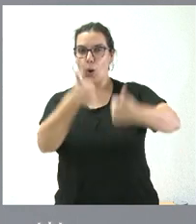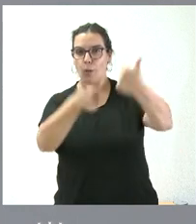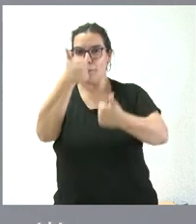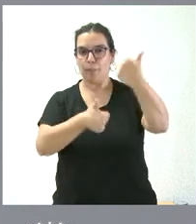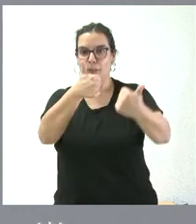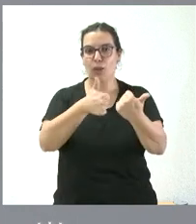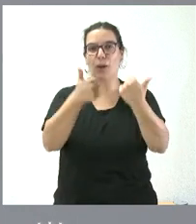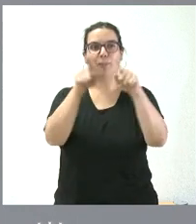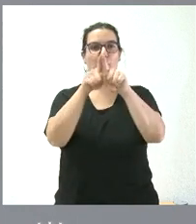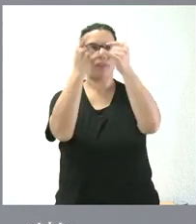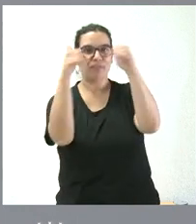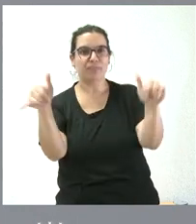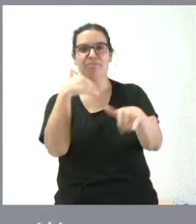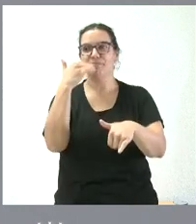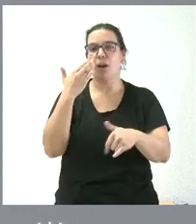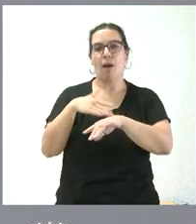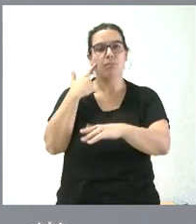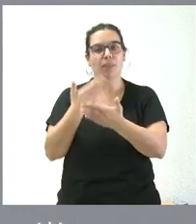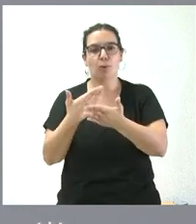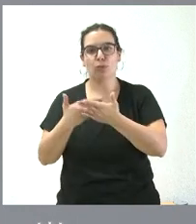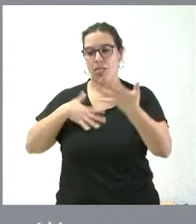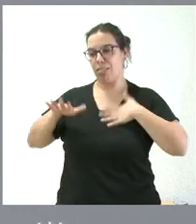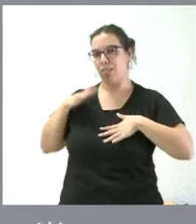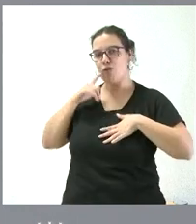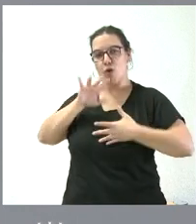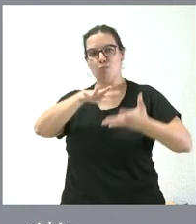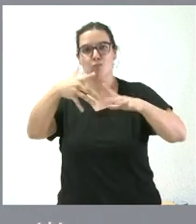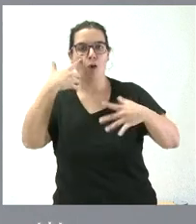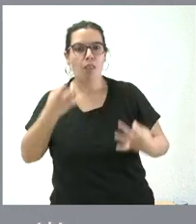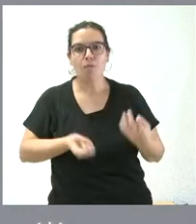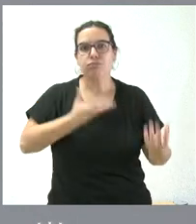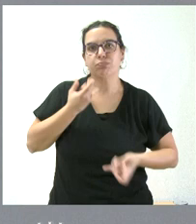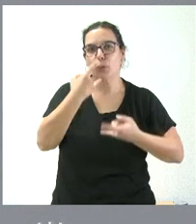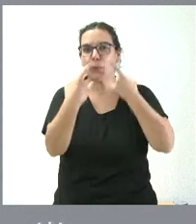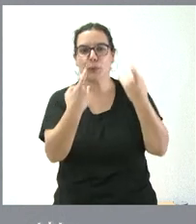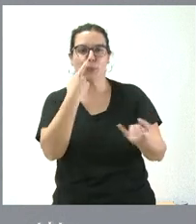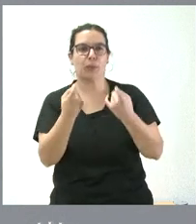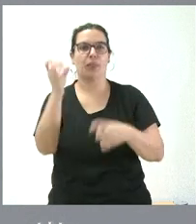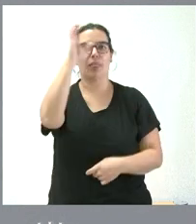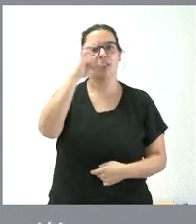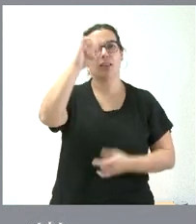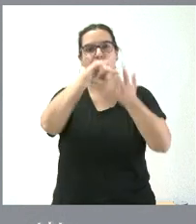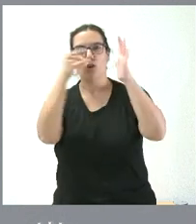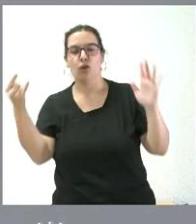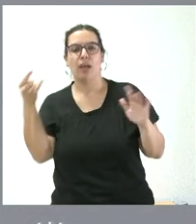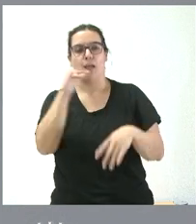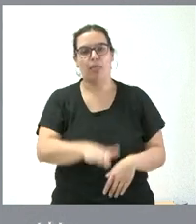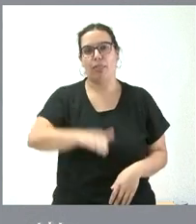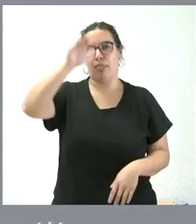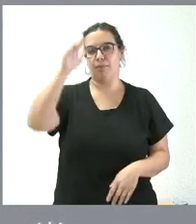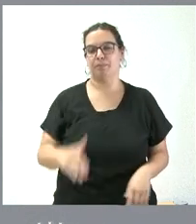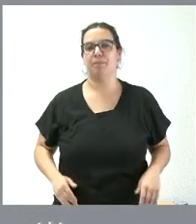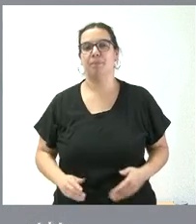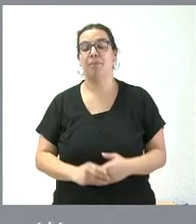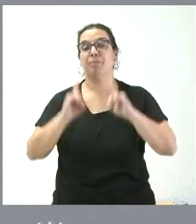entornos festivos para demostrar los conocimientos adquiridos y despertar vocaciones científico tecnológicas desde el principio de la vida